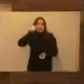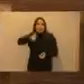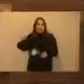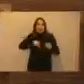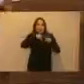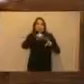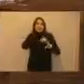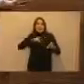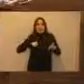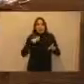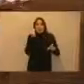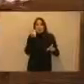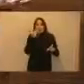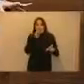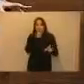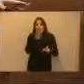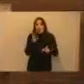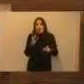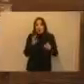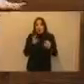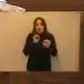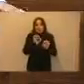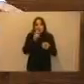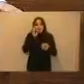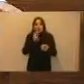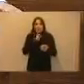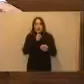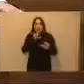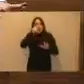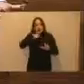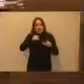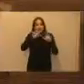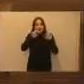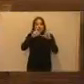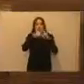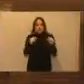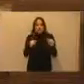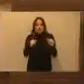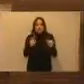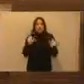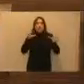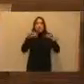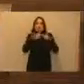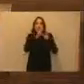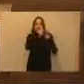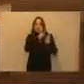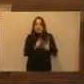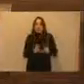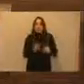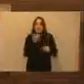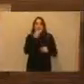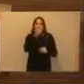No creo que el PP les vaya a la zaga en esto, pero bueno, en este caso estamos hablando de Asturias. Consejos de administración como los de